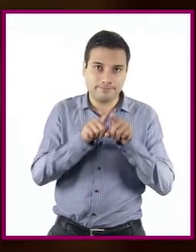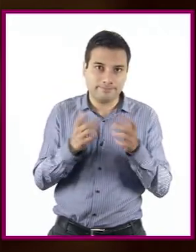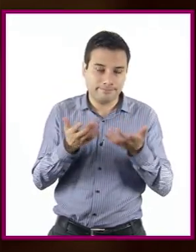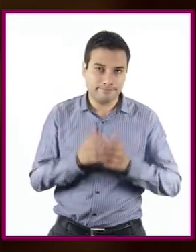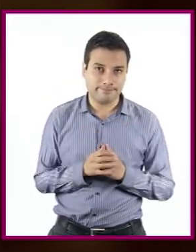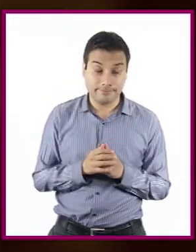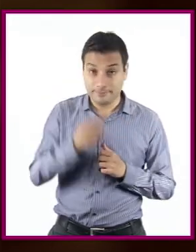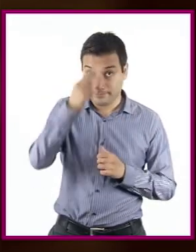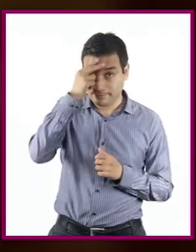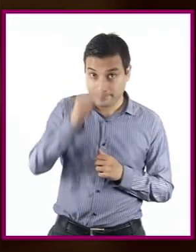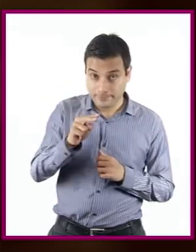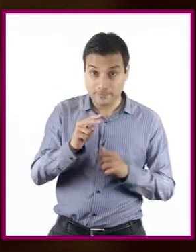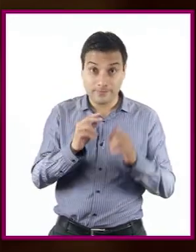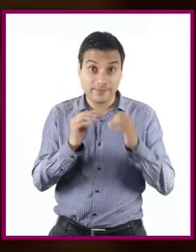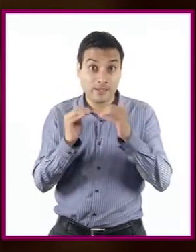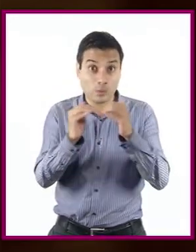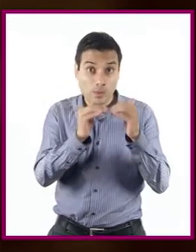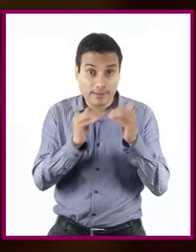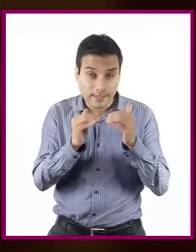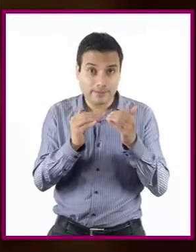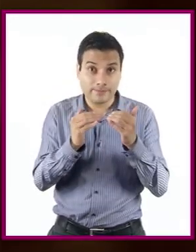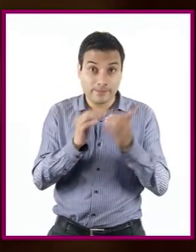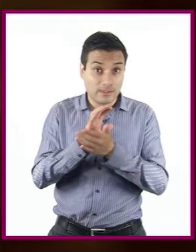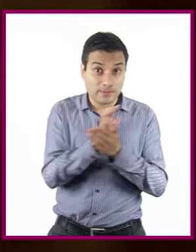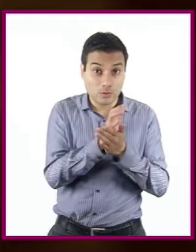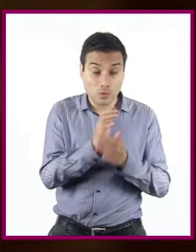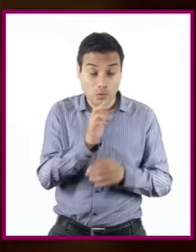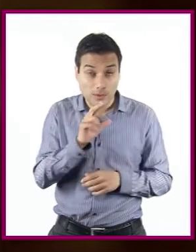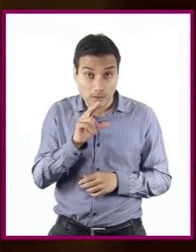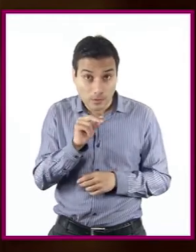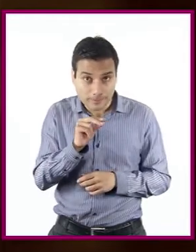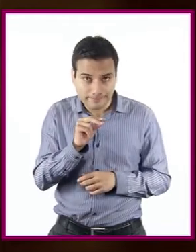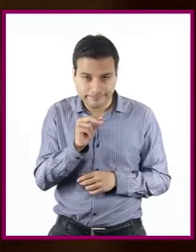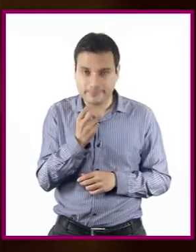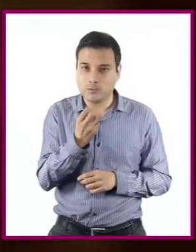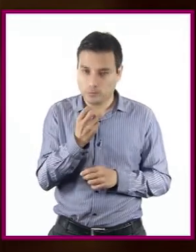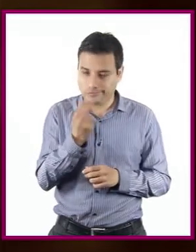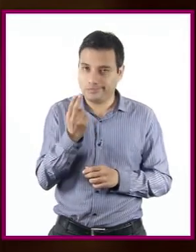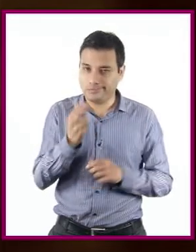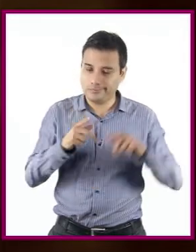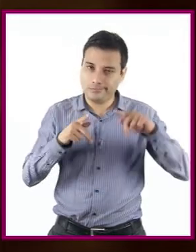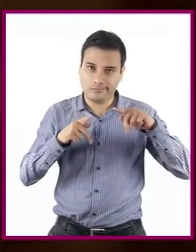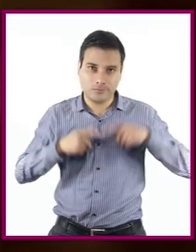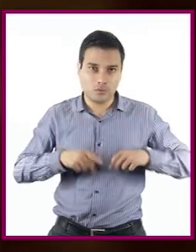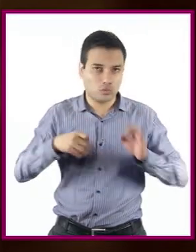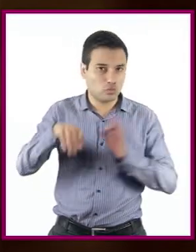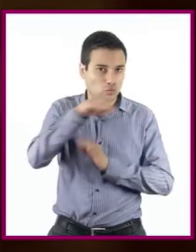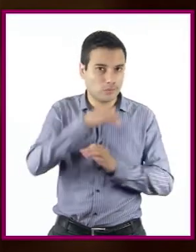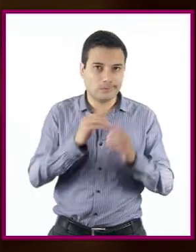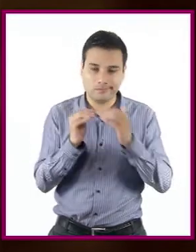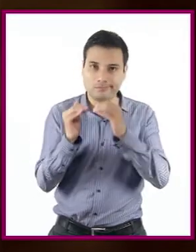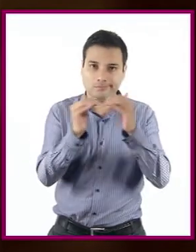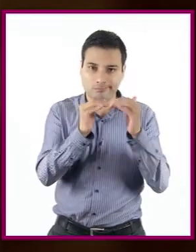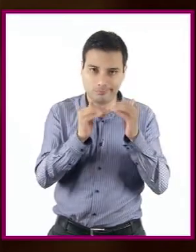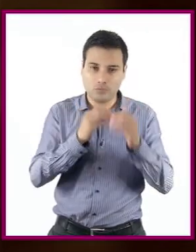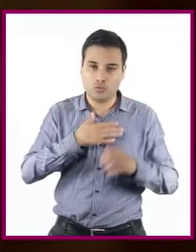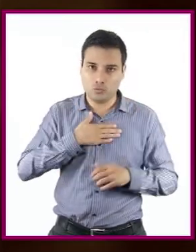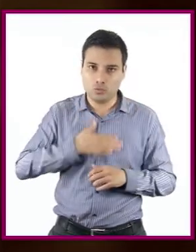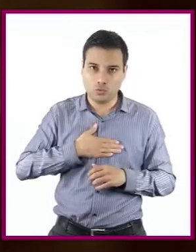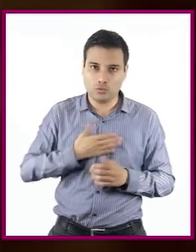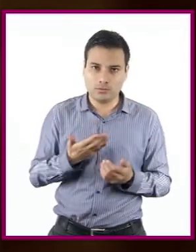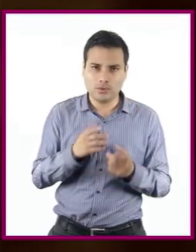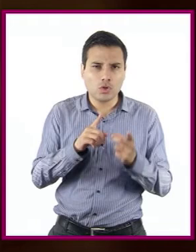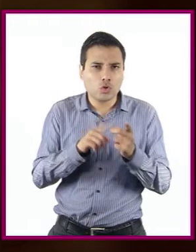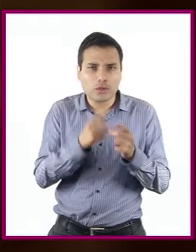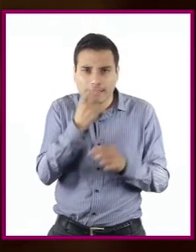y la no discriminación son reconocidos como derechos fundamentales para una sociedad democrática y justa, y están establecidos